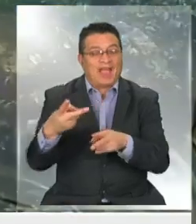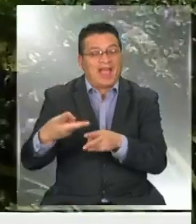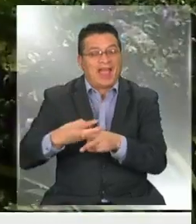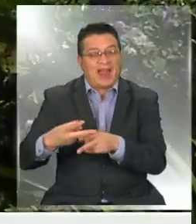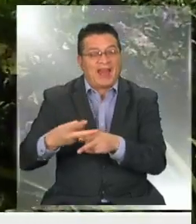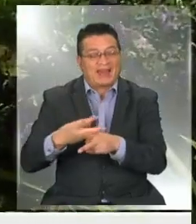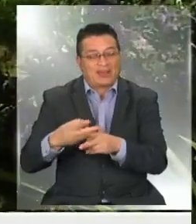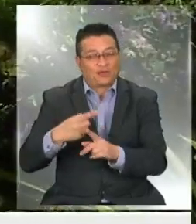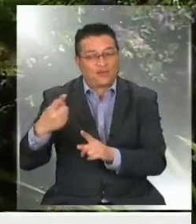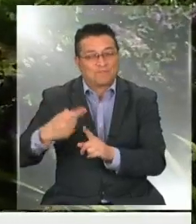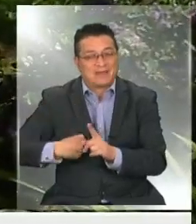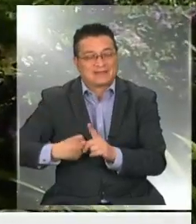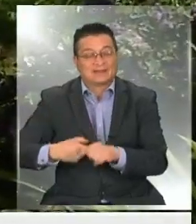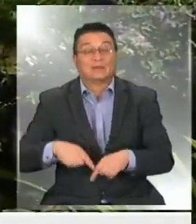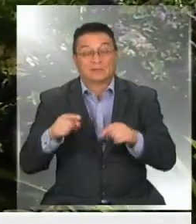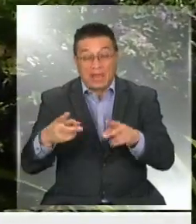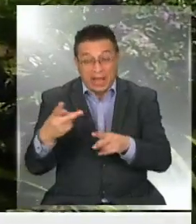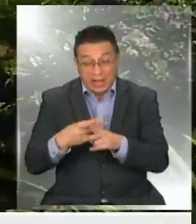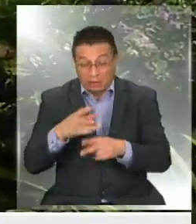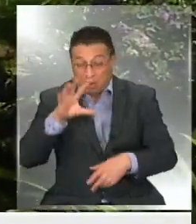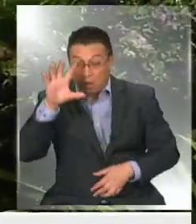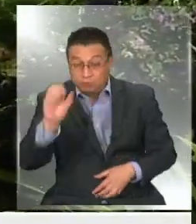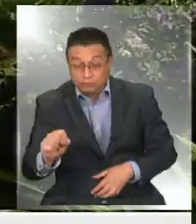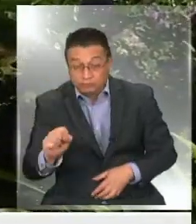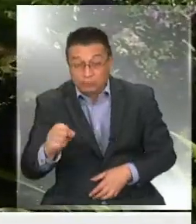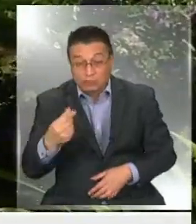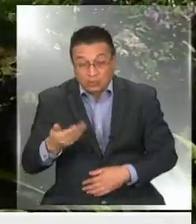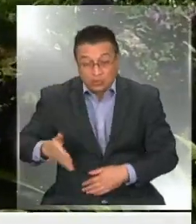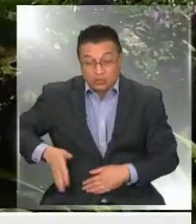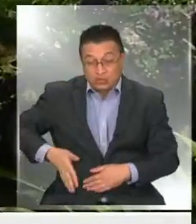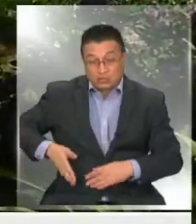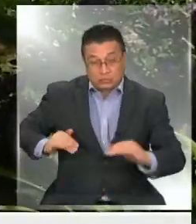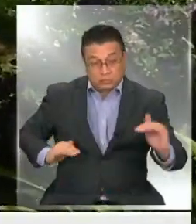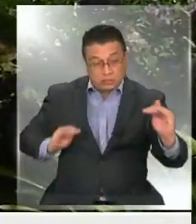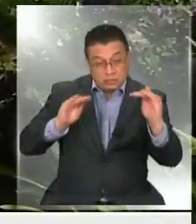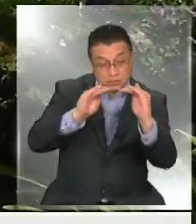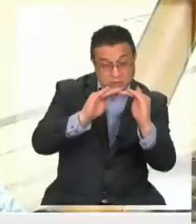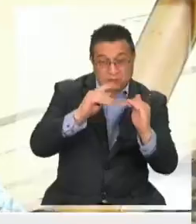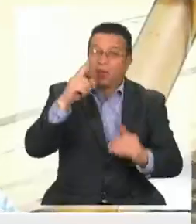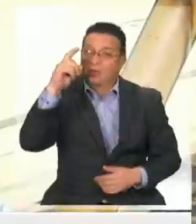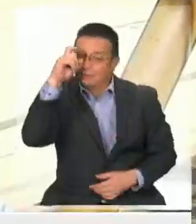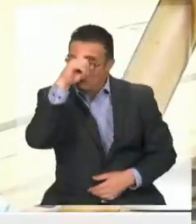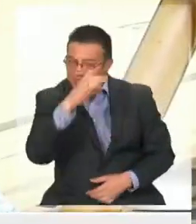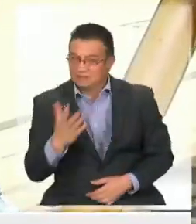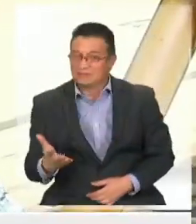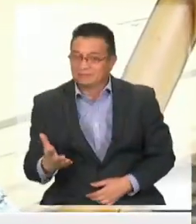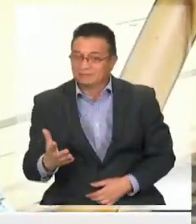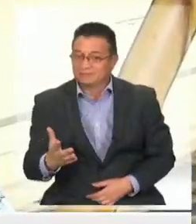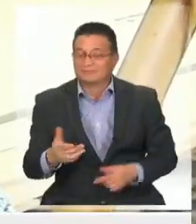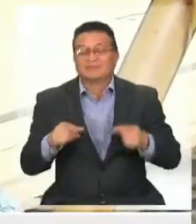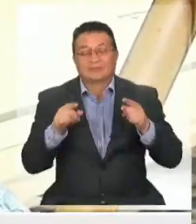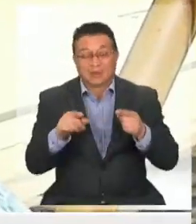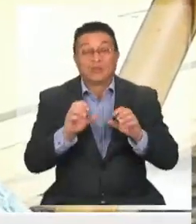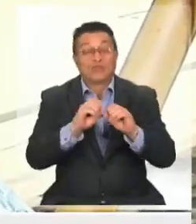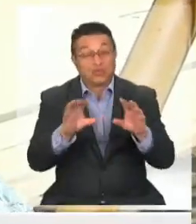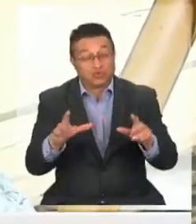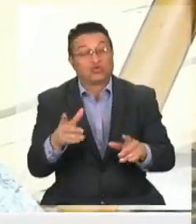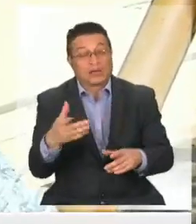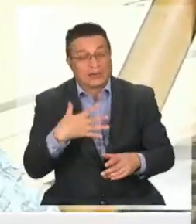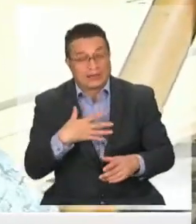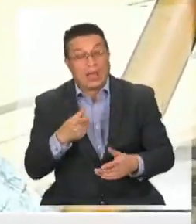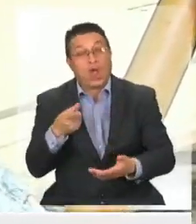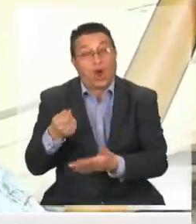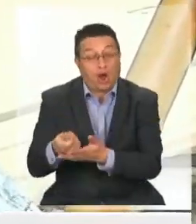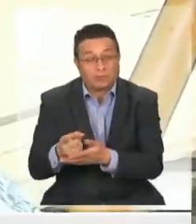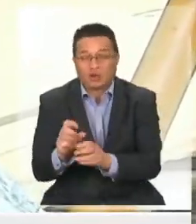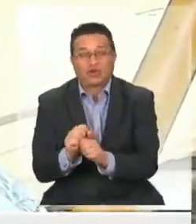El que encuentra arriendo, así digamos, a su bolsillo, es difícil. Mucha gente que quiere comprar ahora no